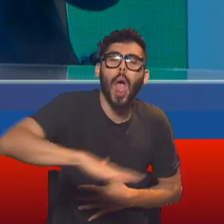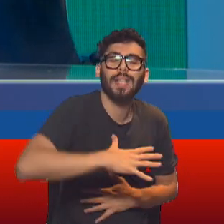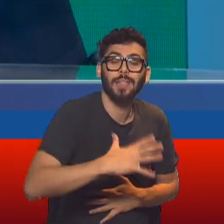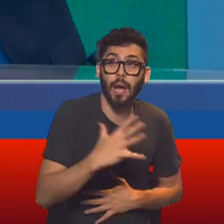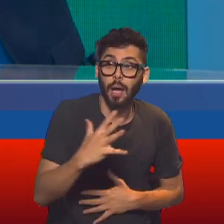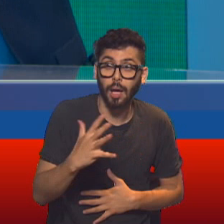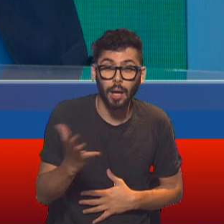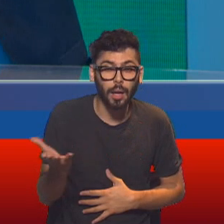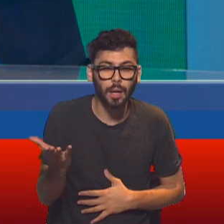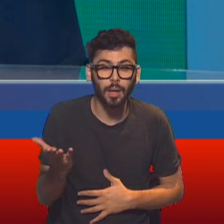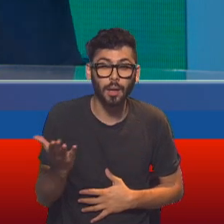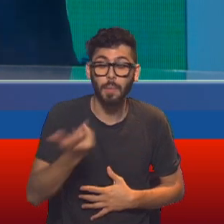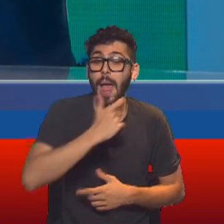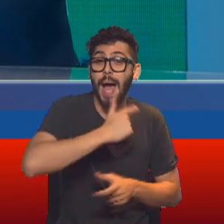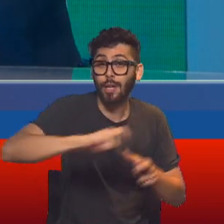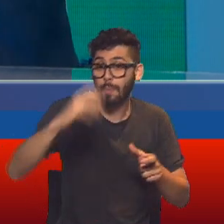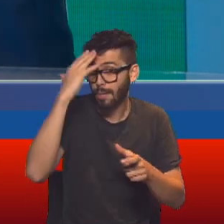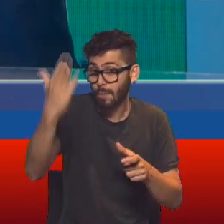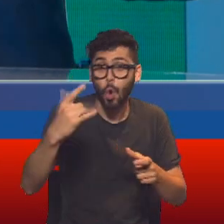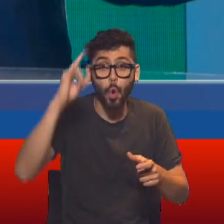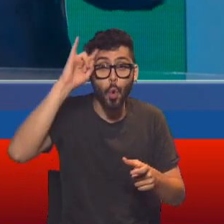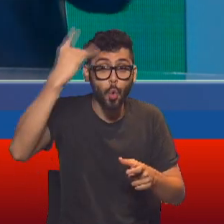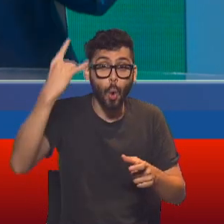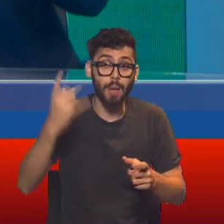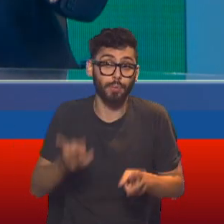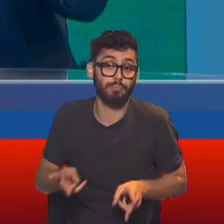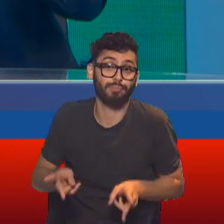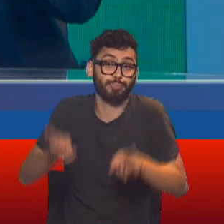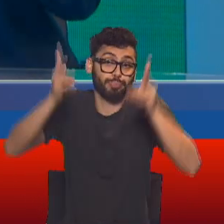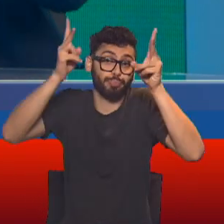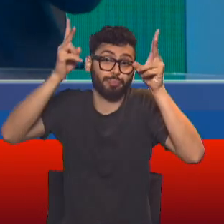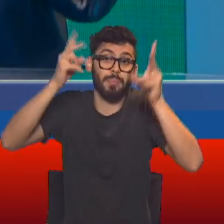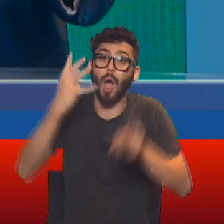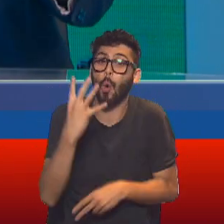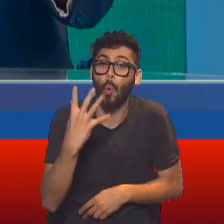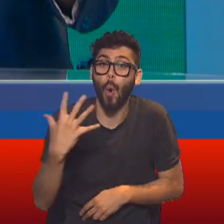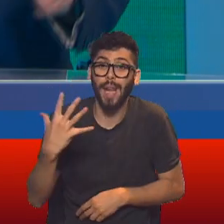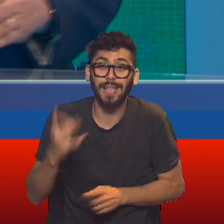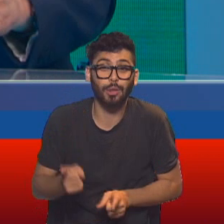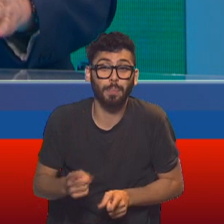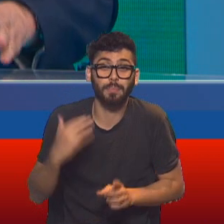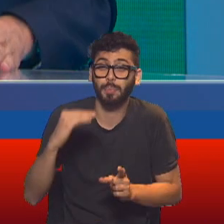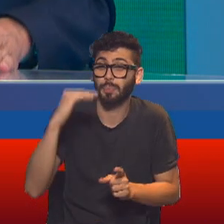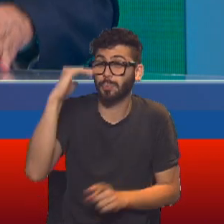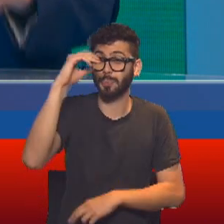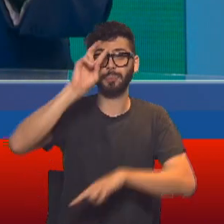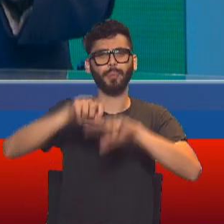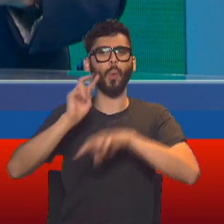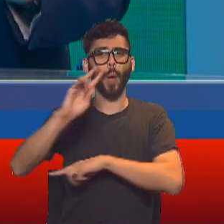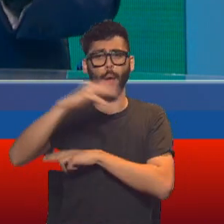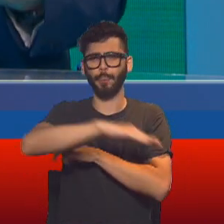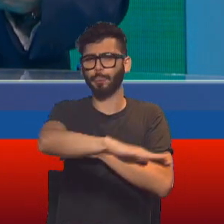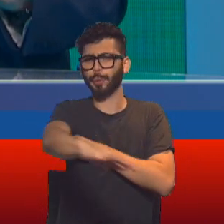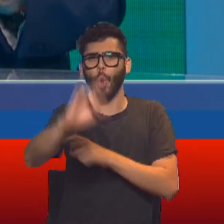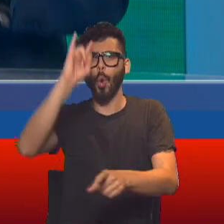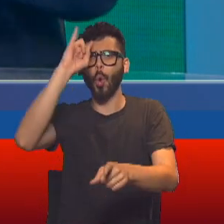el río y la costa uruguaya, porque el piso 45 la ves bárbaro, para unos pocos ricos que pueden comprar